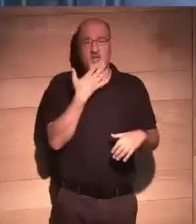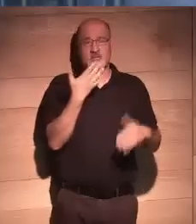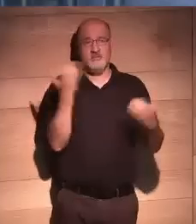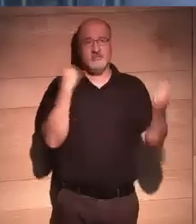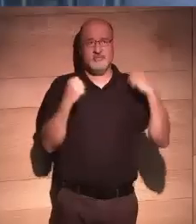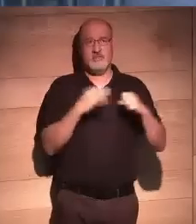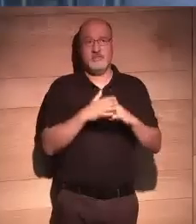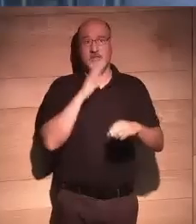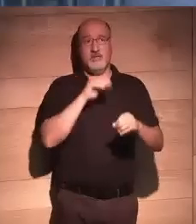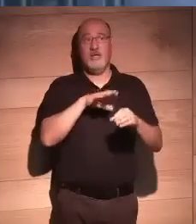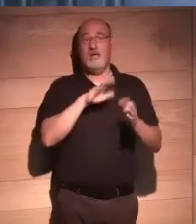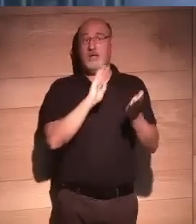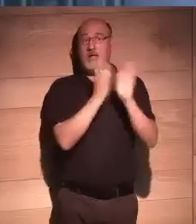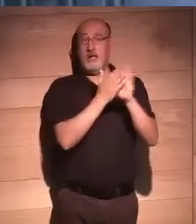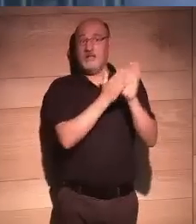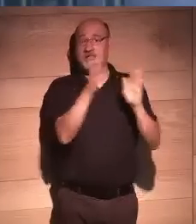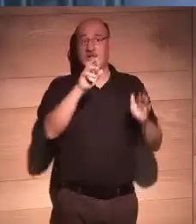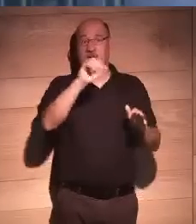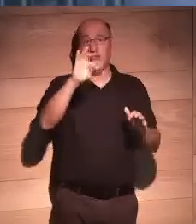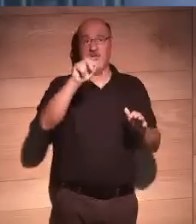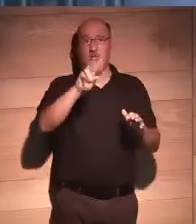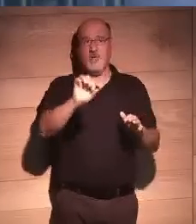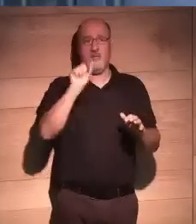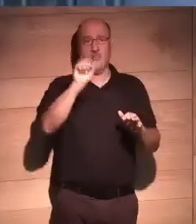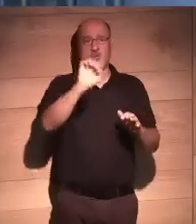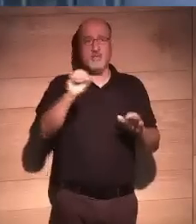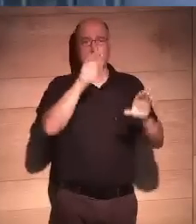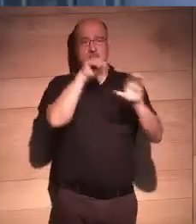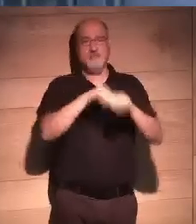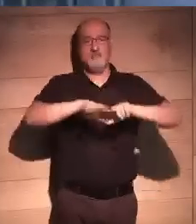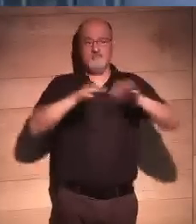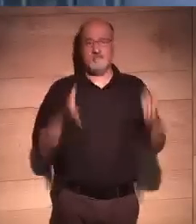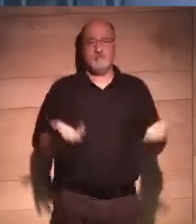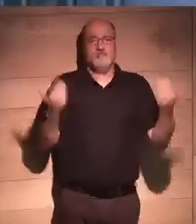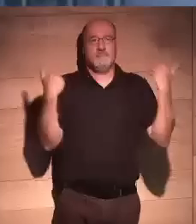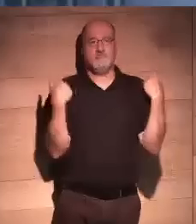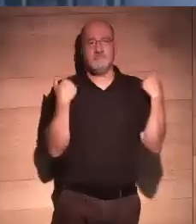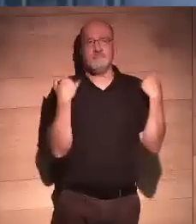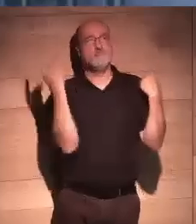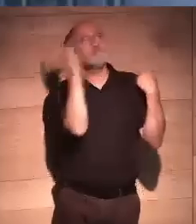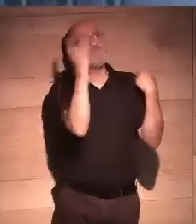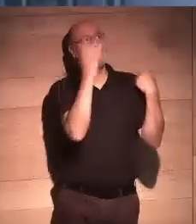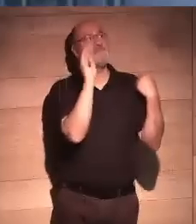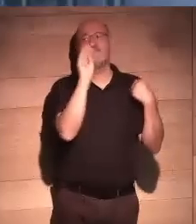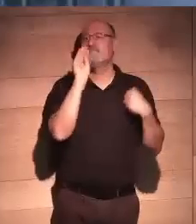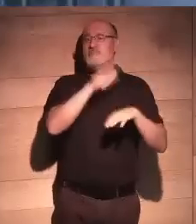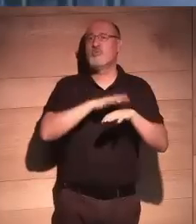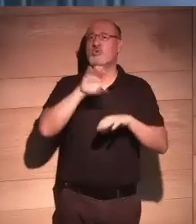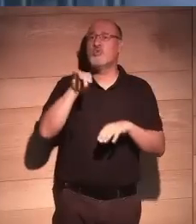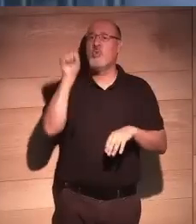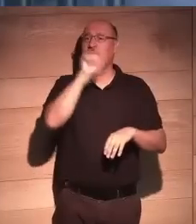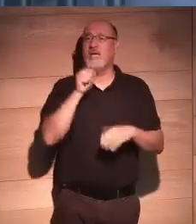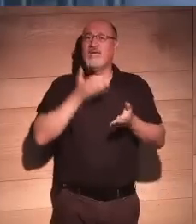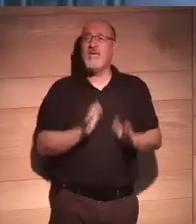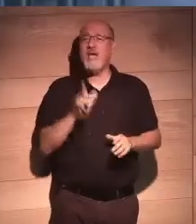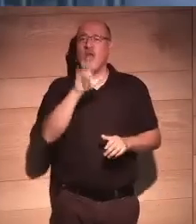de RTV, que suben cosas maravillosas, ¿no? Pues Lola Flores se sentaba en la mesa y empezaban a abrir el teléfono y preguntaban: ¿por qué tu hija Lolita canta mucho mejor